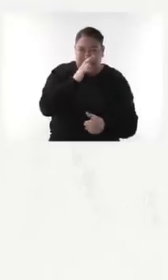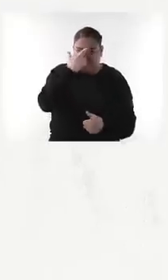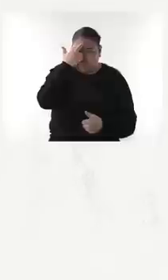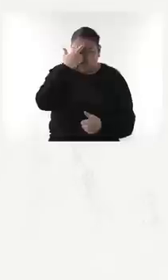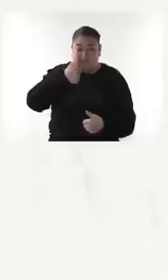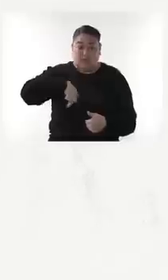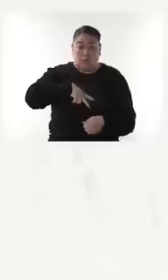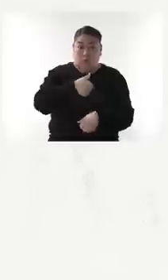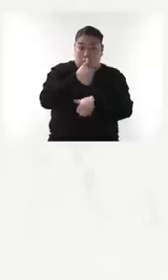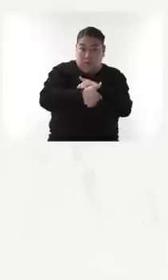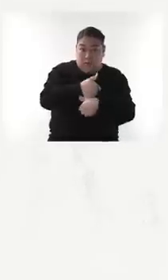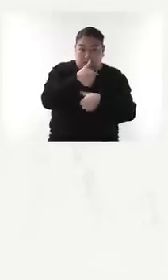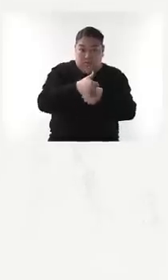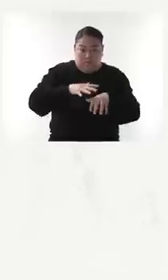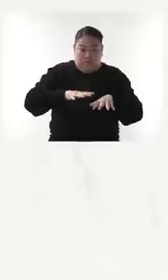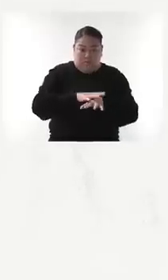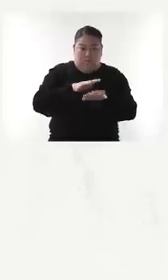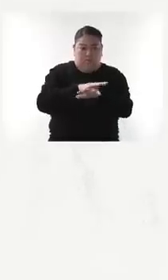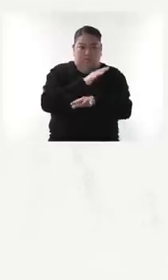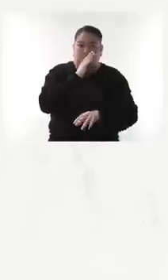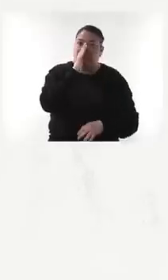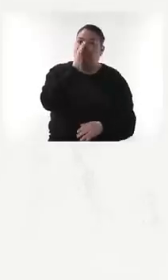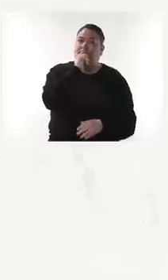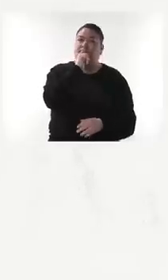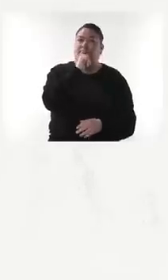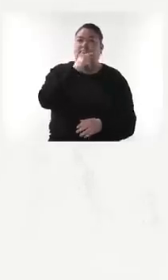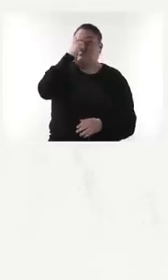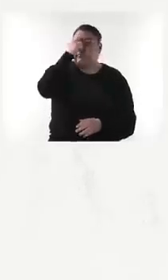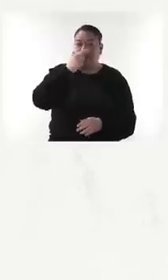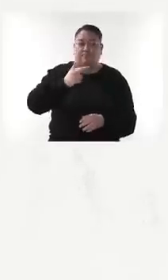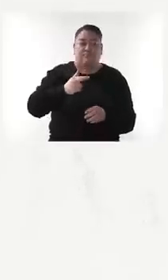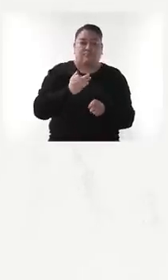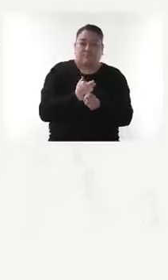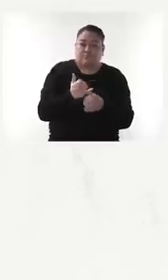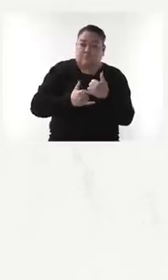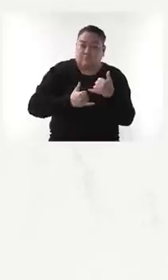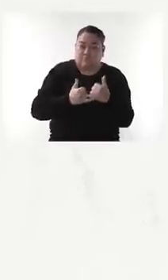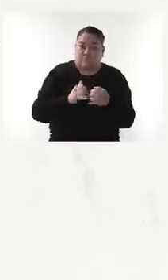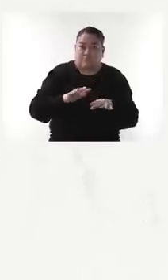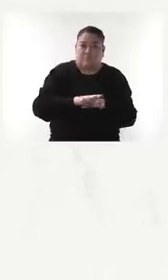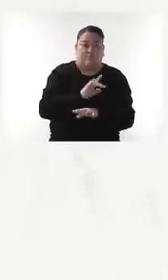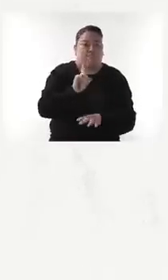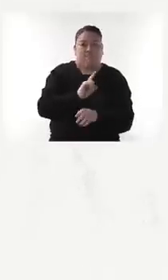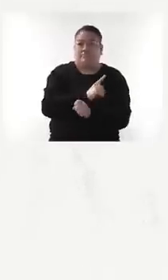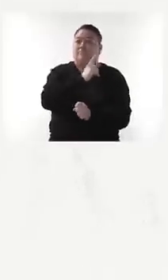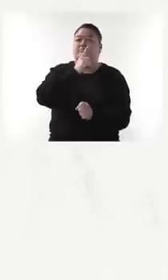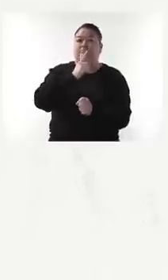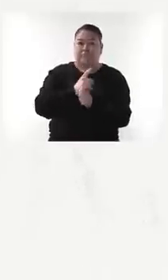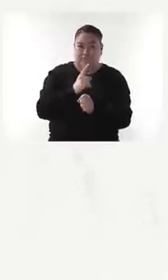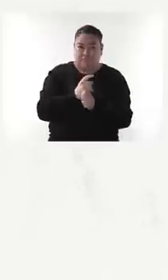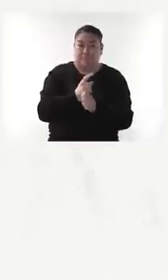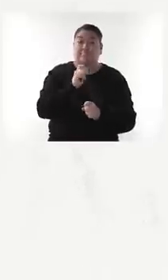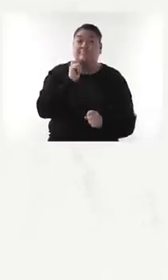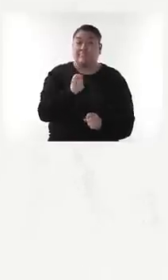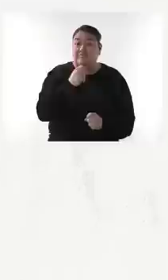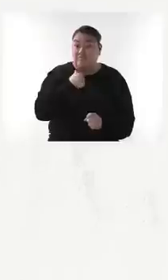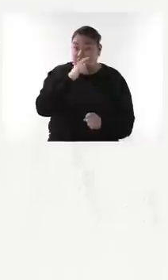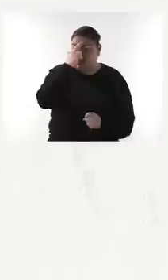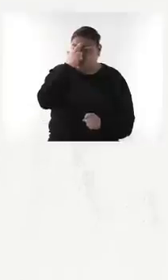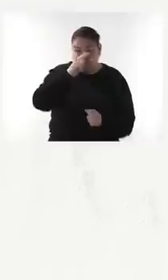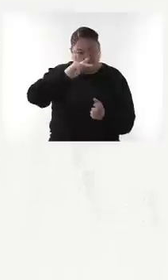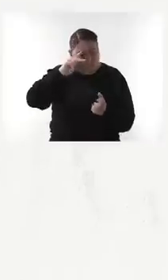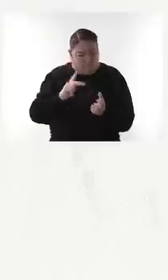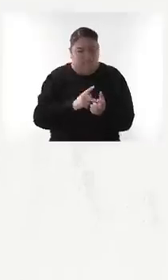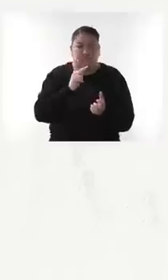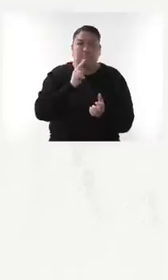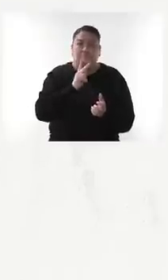las competencias en el momento en que se están jugando. Anunciamos primero que se va el repechaje de